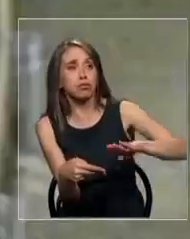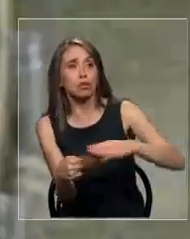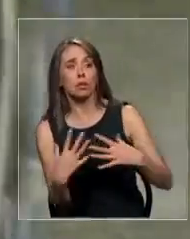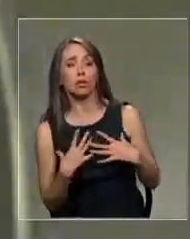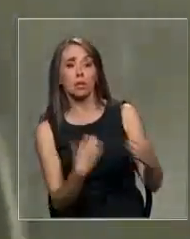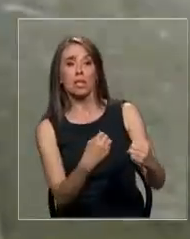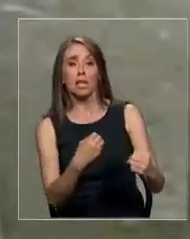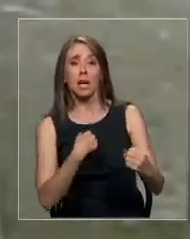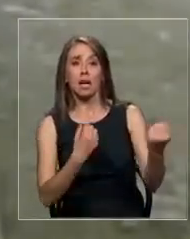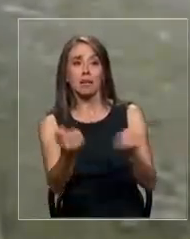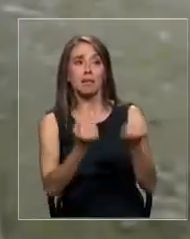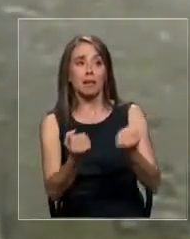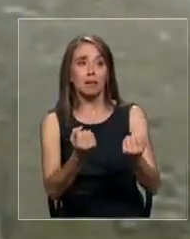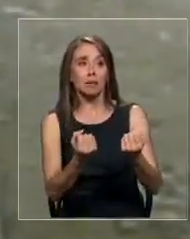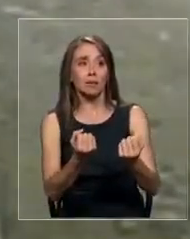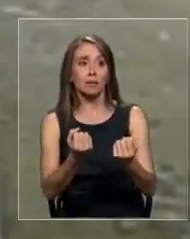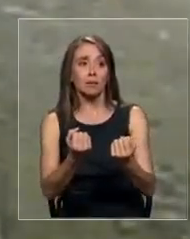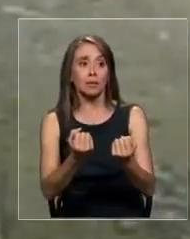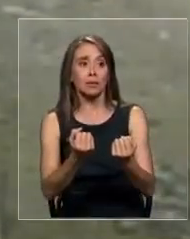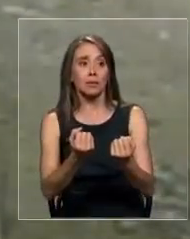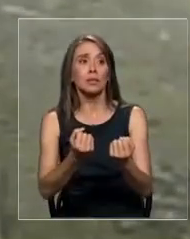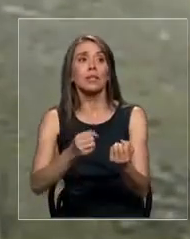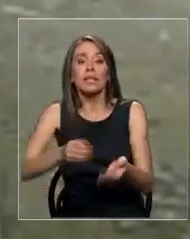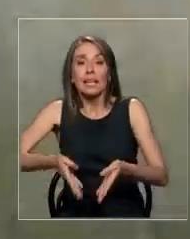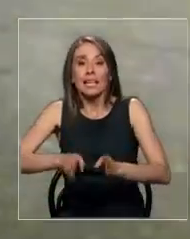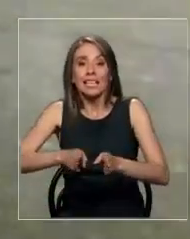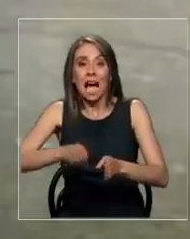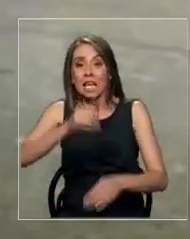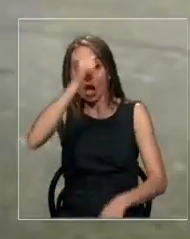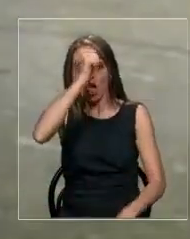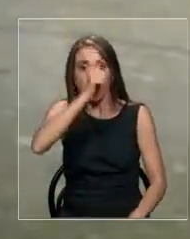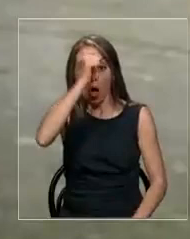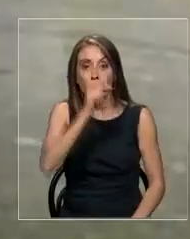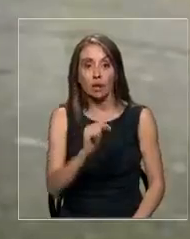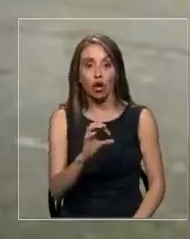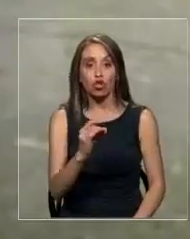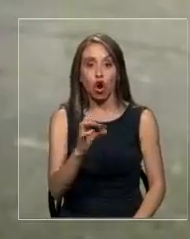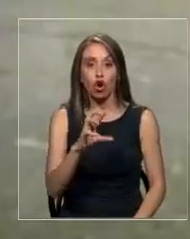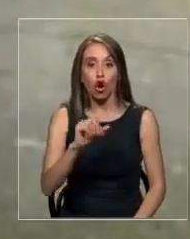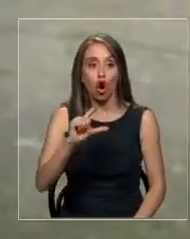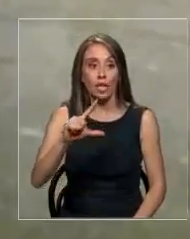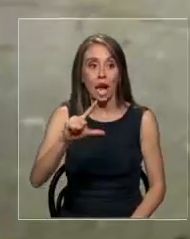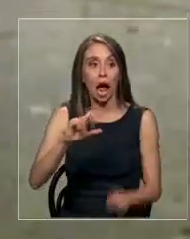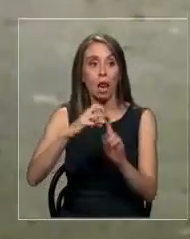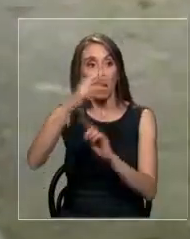de su camioneta en pleno sector de Domingo Tocornal en Puente Alto.